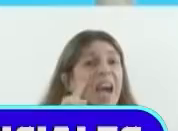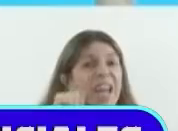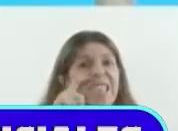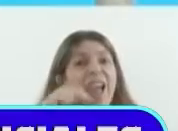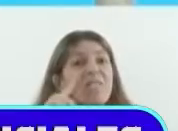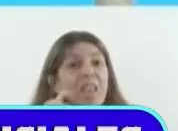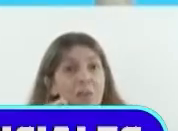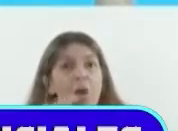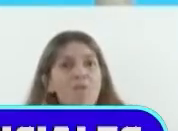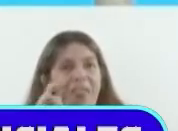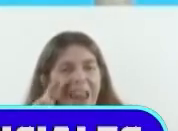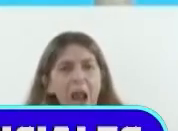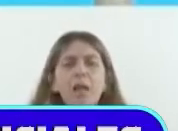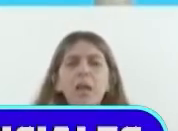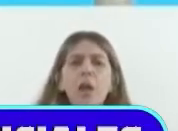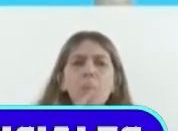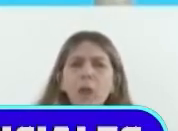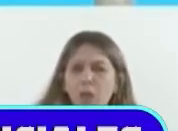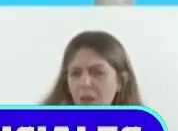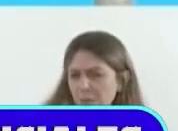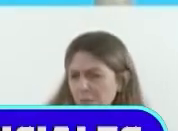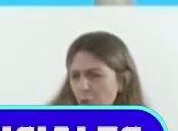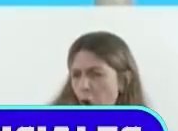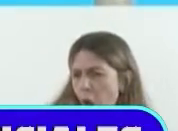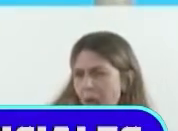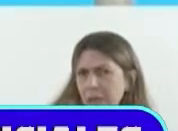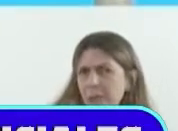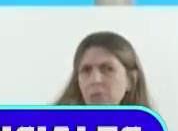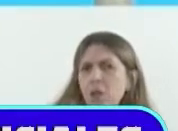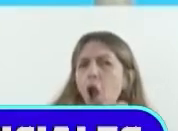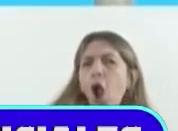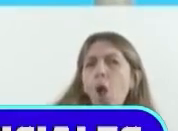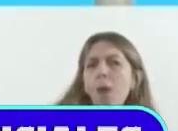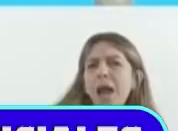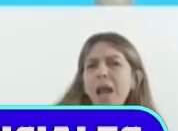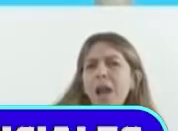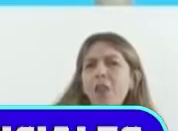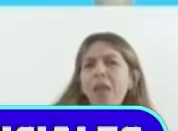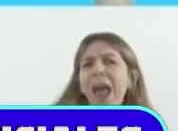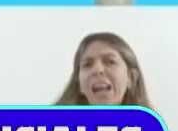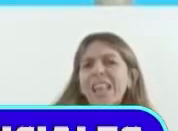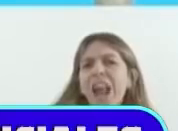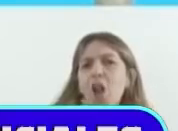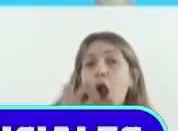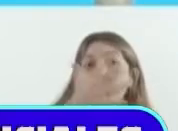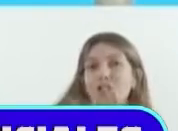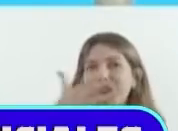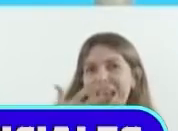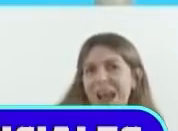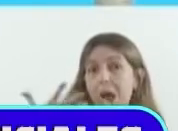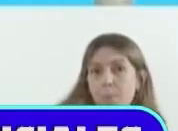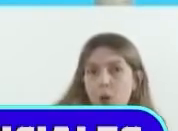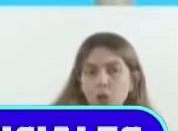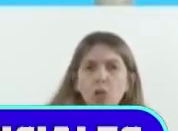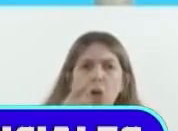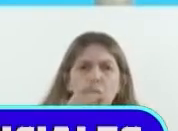Multivisión Federal. Consultarle, supimos en las últimas horas, recibió el apoyo de los gobernadores del Norte Grande, si lo van a acompañar en las medidas que usted impuso